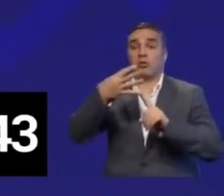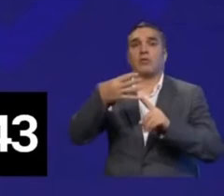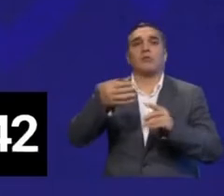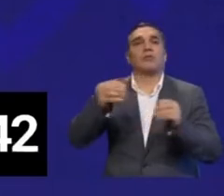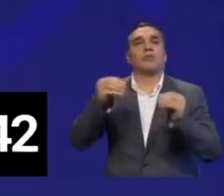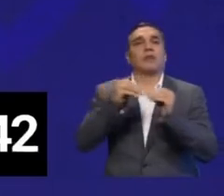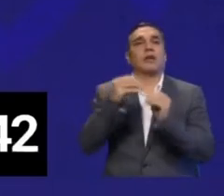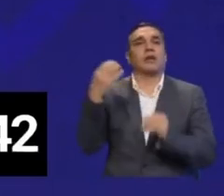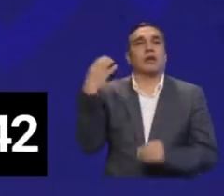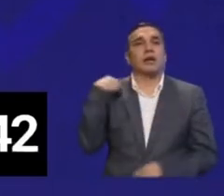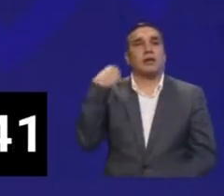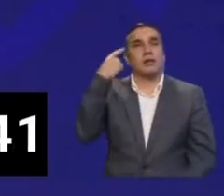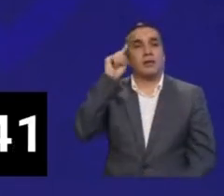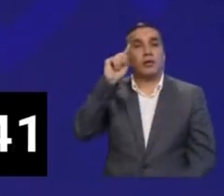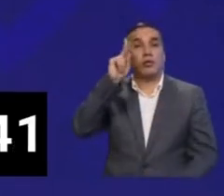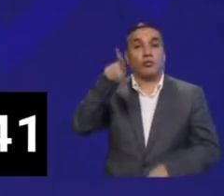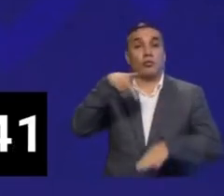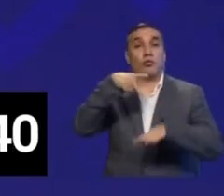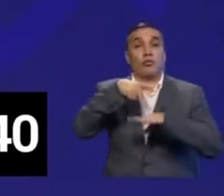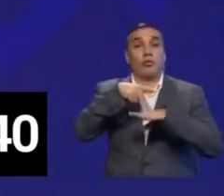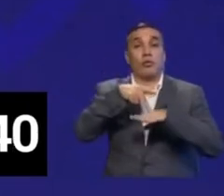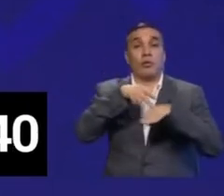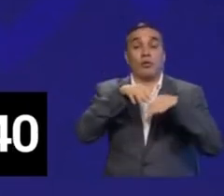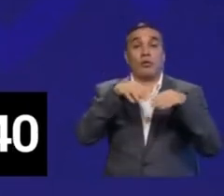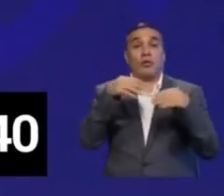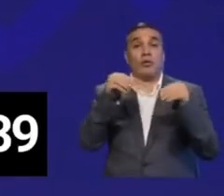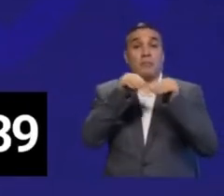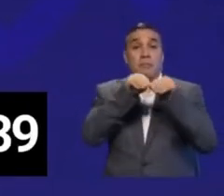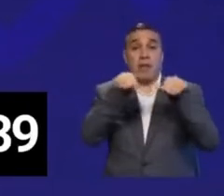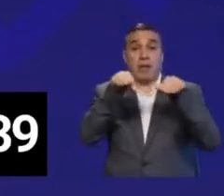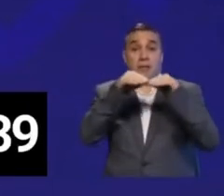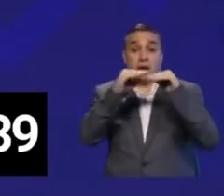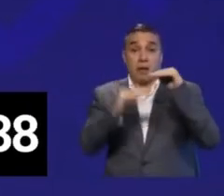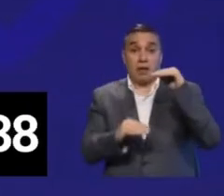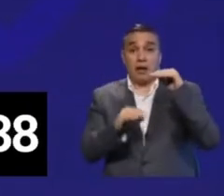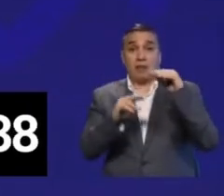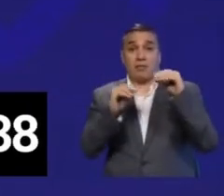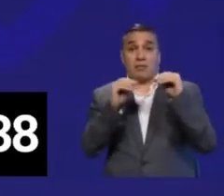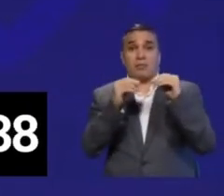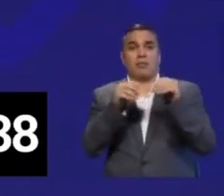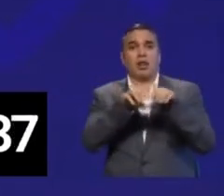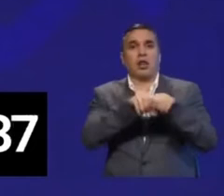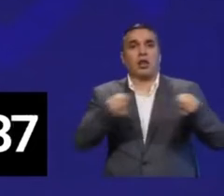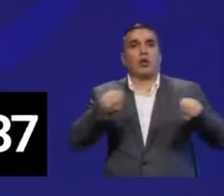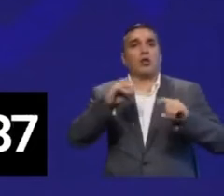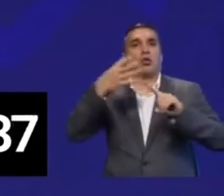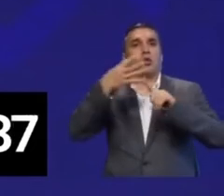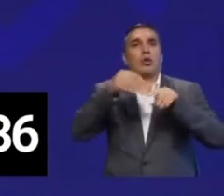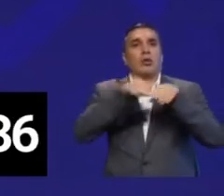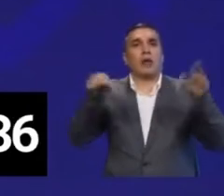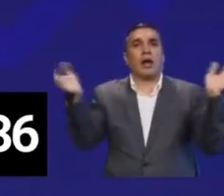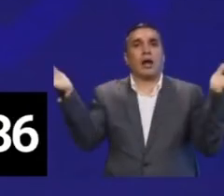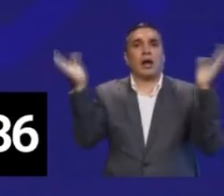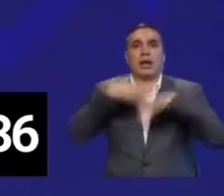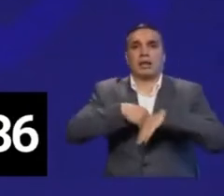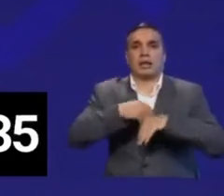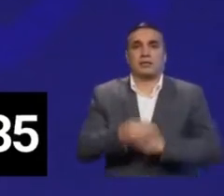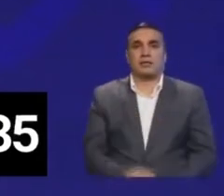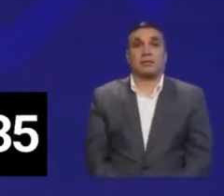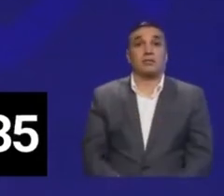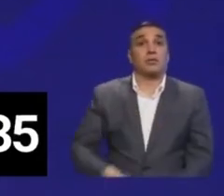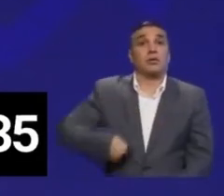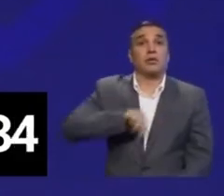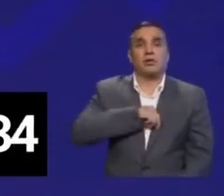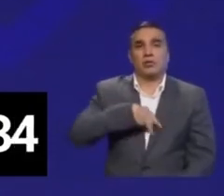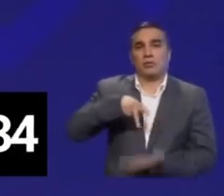garantizar para los profesionales de clase media hacia abajo títulos de cuarto nivel gratuitos, y vamos